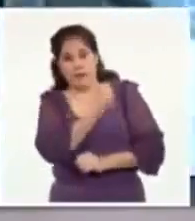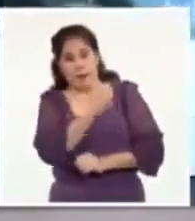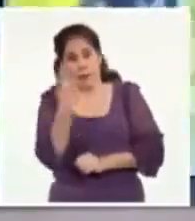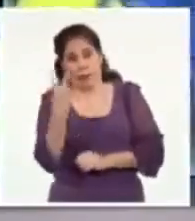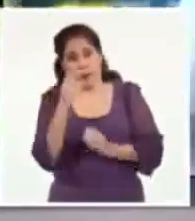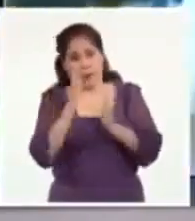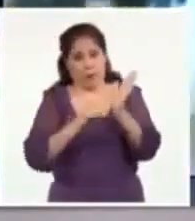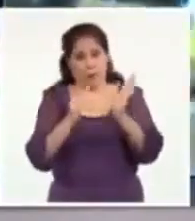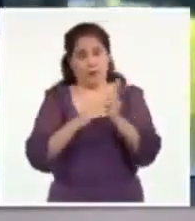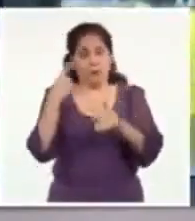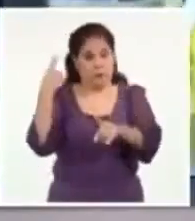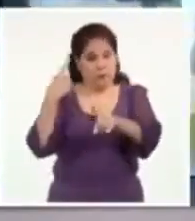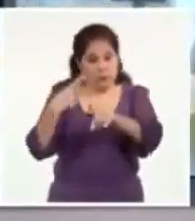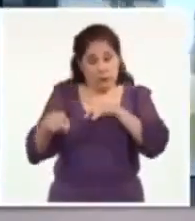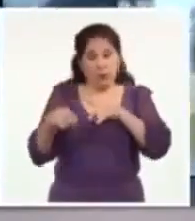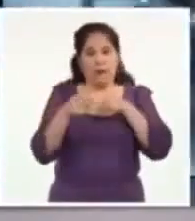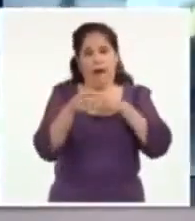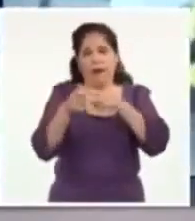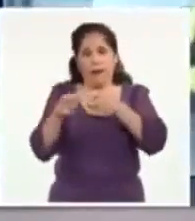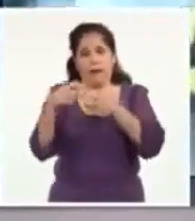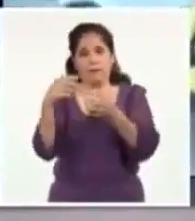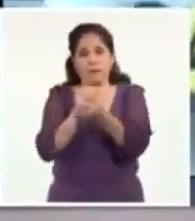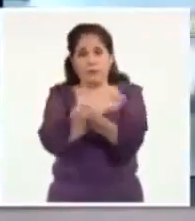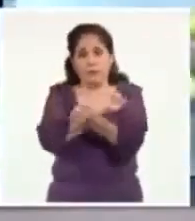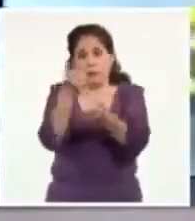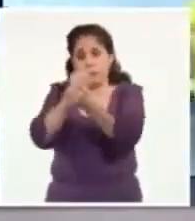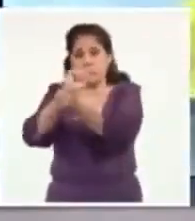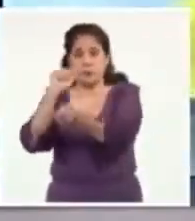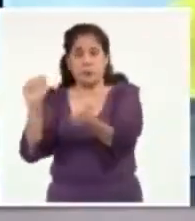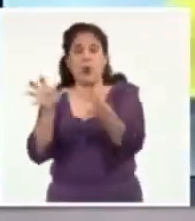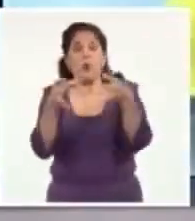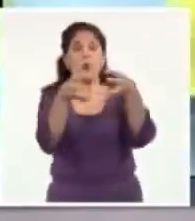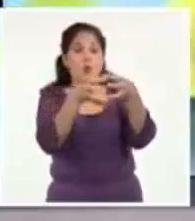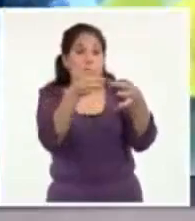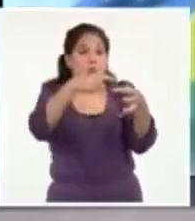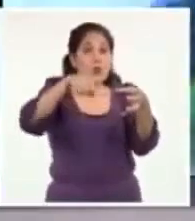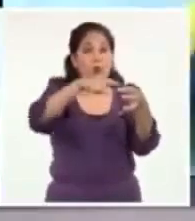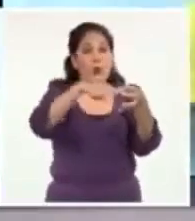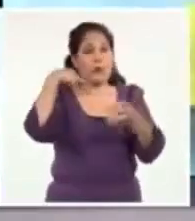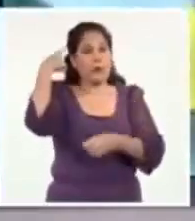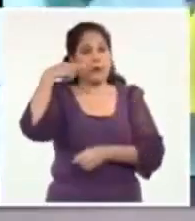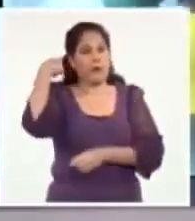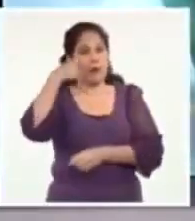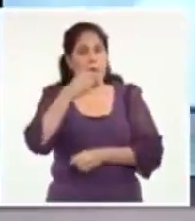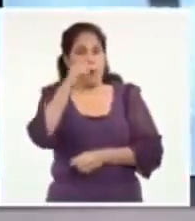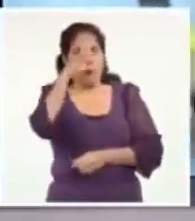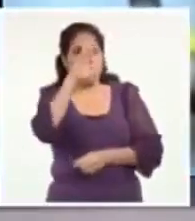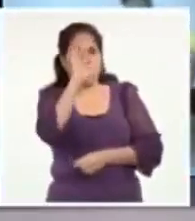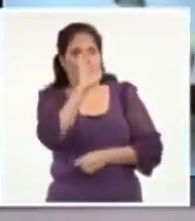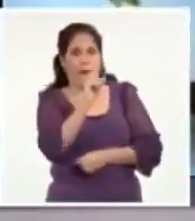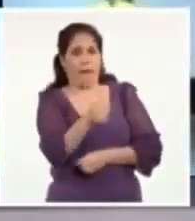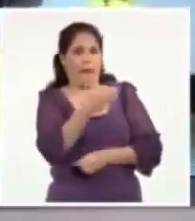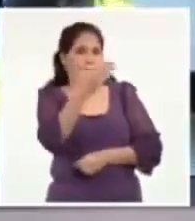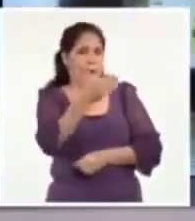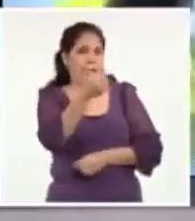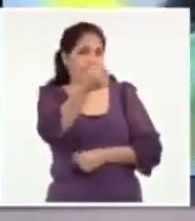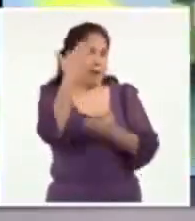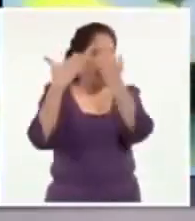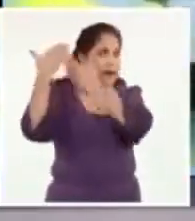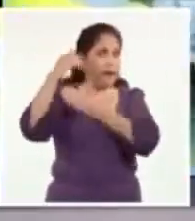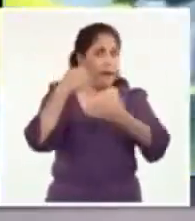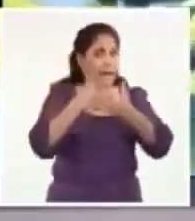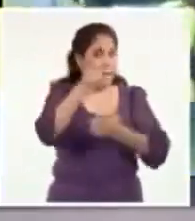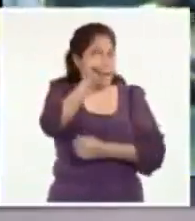un abortado intento de ataque terrorista por parte de uno de estos enloquecidos bolsonaristas recordemos un empresario